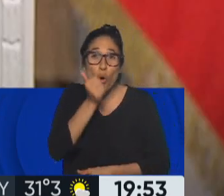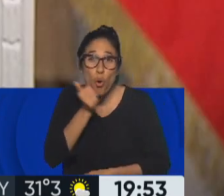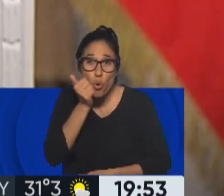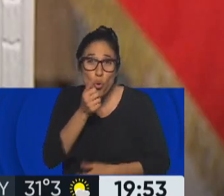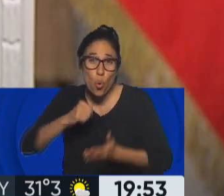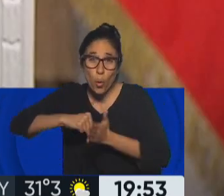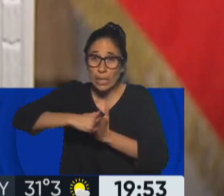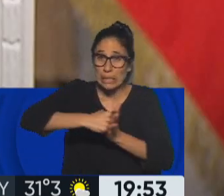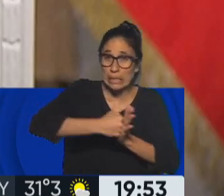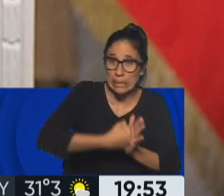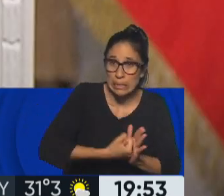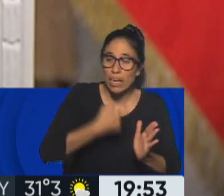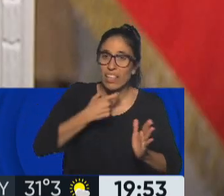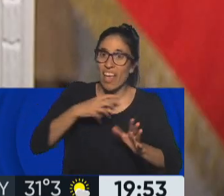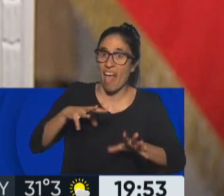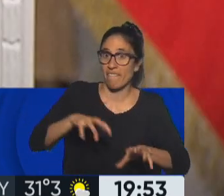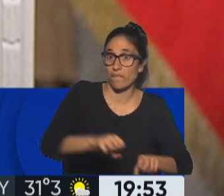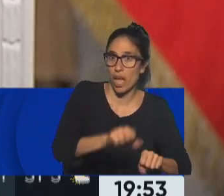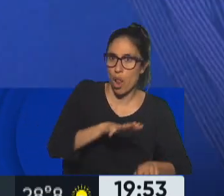perder influencia en la región.